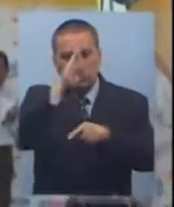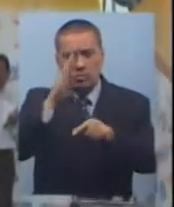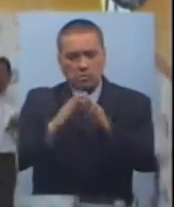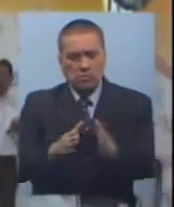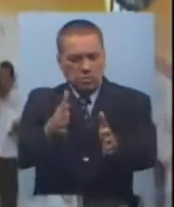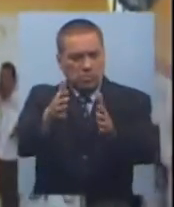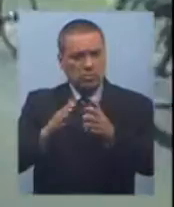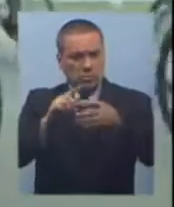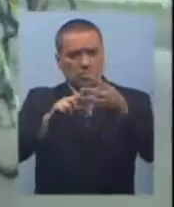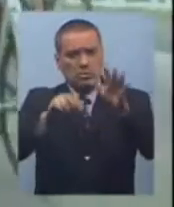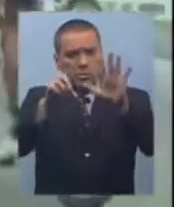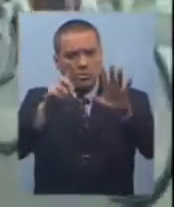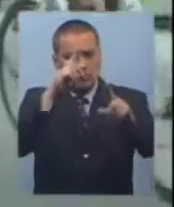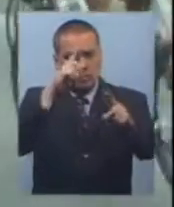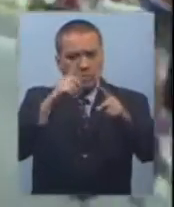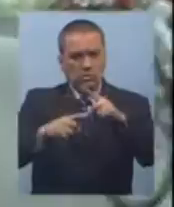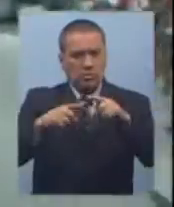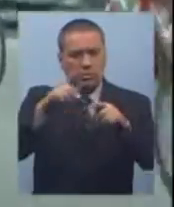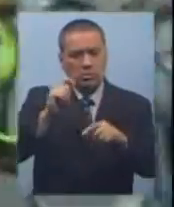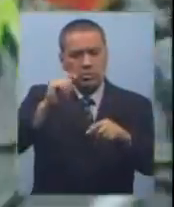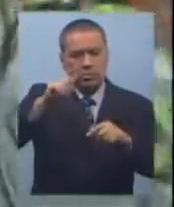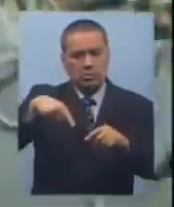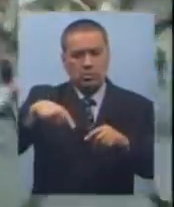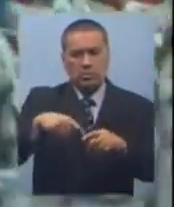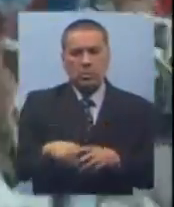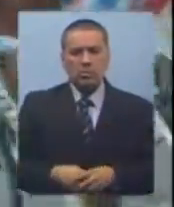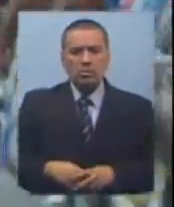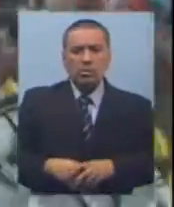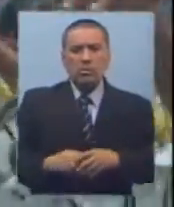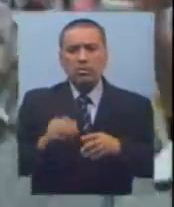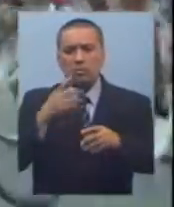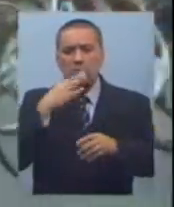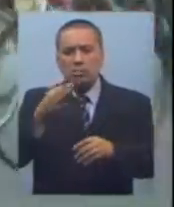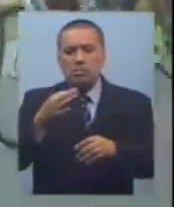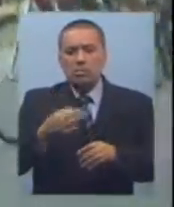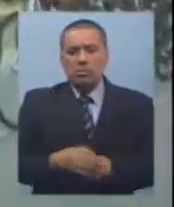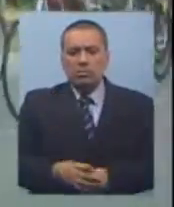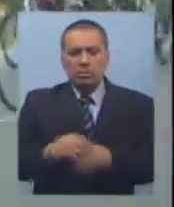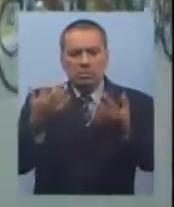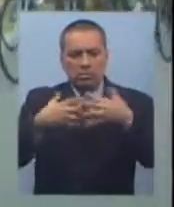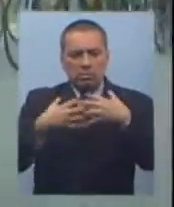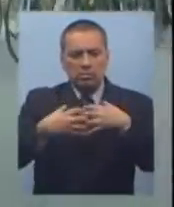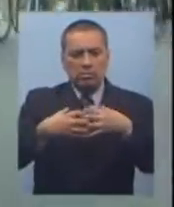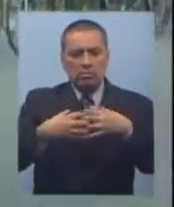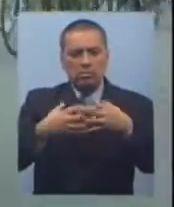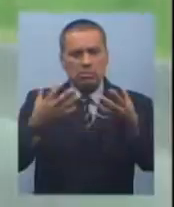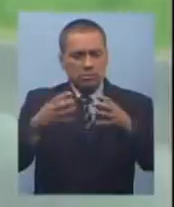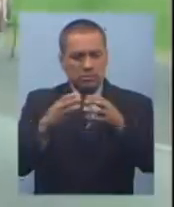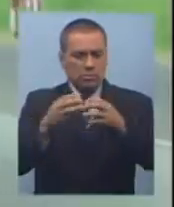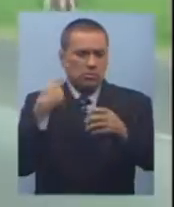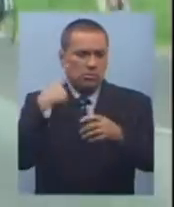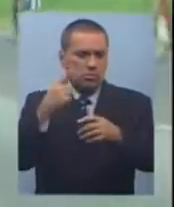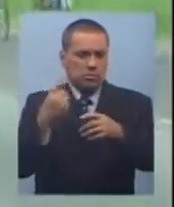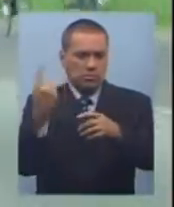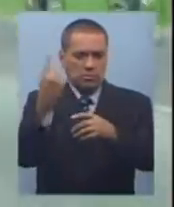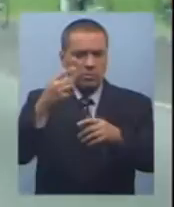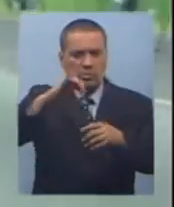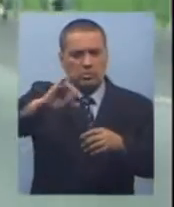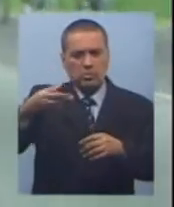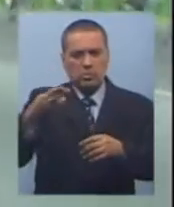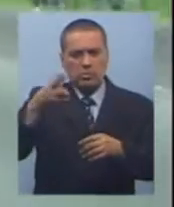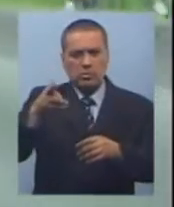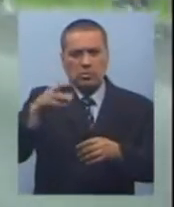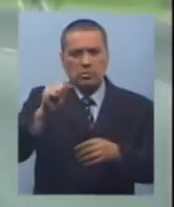donde ganaron el séptimo reto a la Sierra de Tepequén en Boavista con el mismo Flores. La empresa avícola tendrá su grupo élite en el plantel de